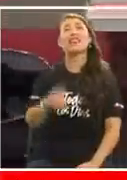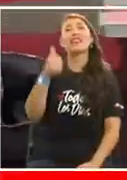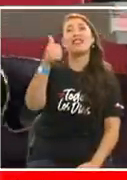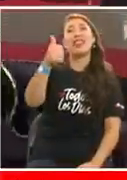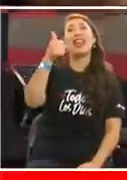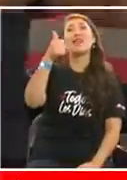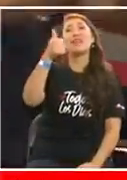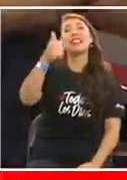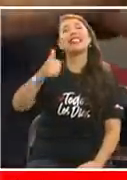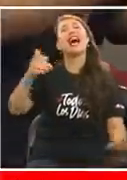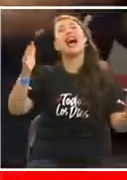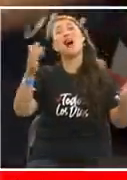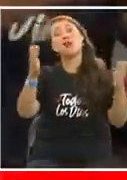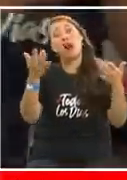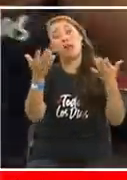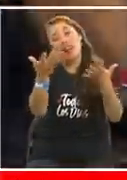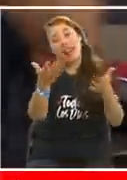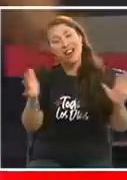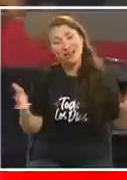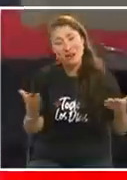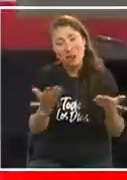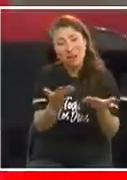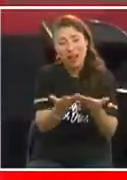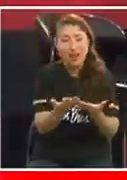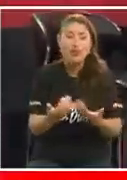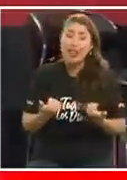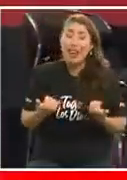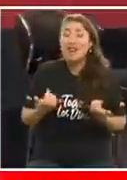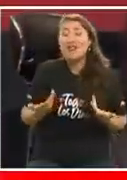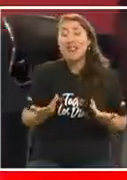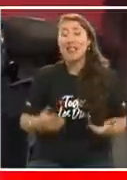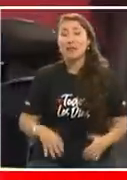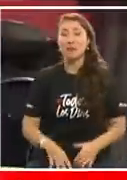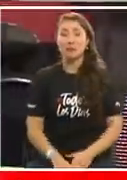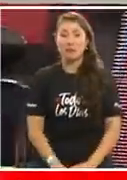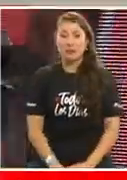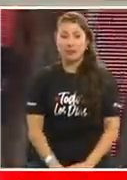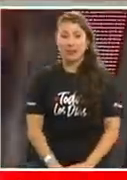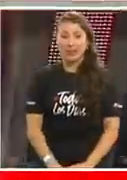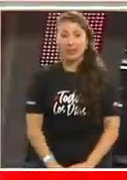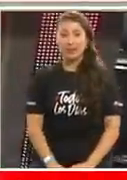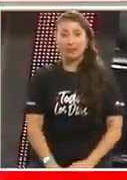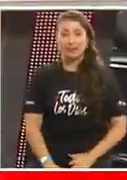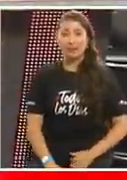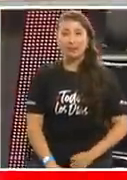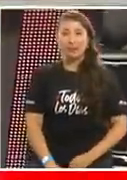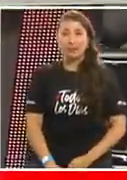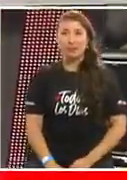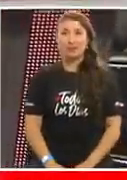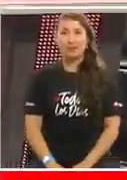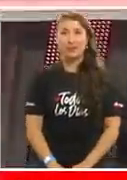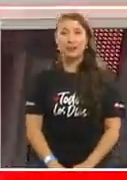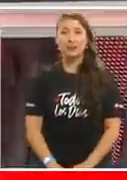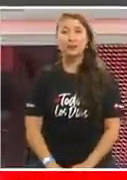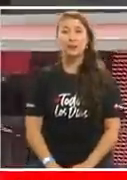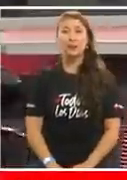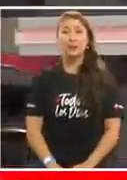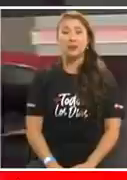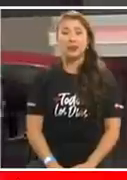Bien, ya. Un aplauso. Logrado, muy bien. Muy bien. Felicitaciones. Oye,